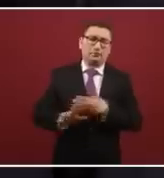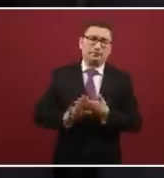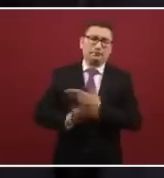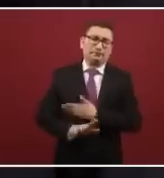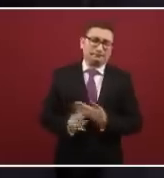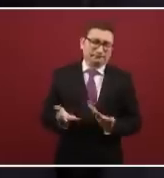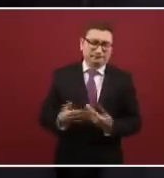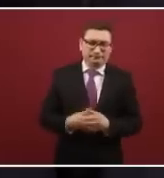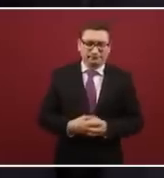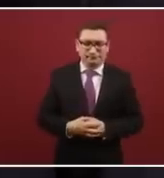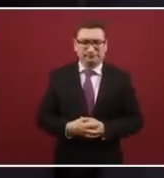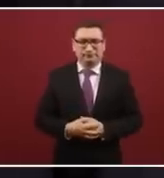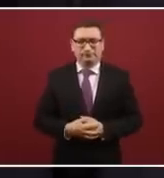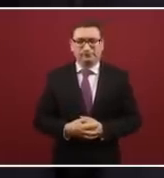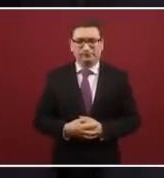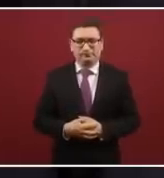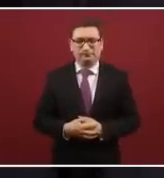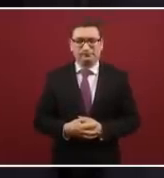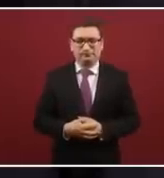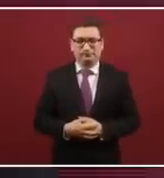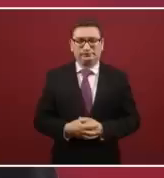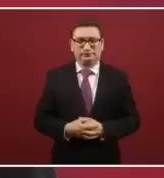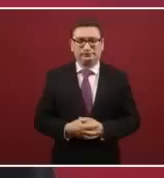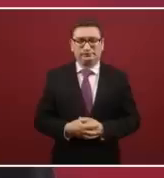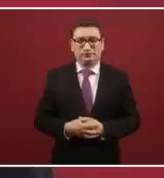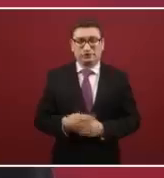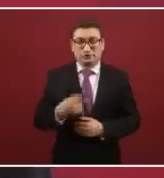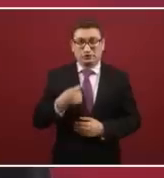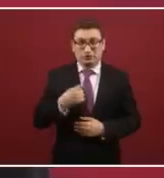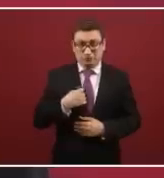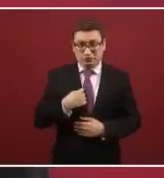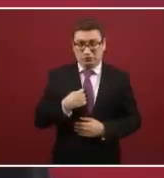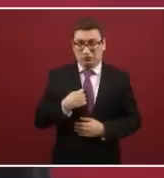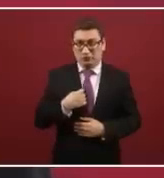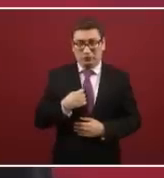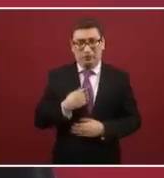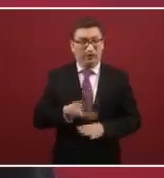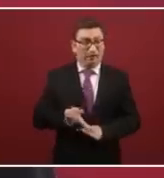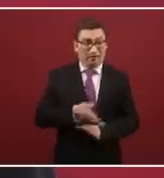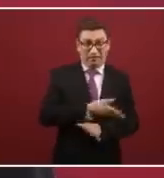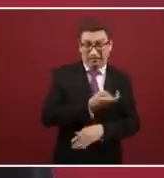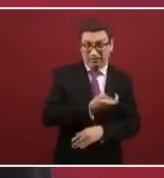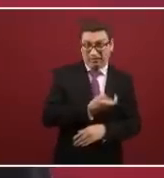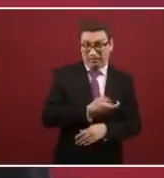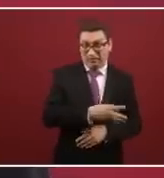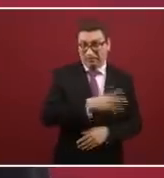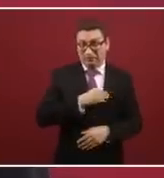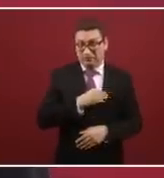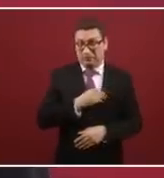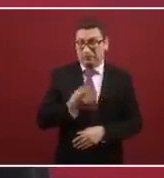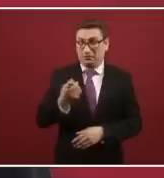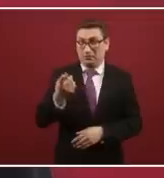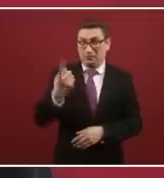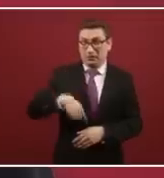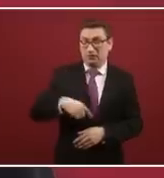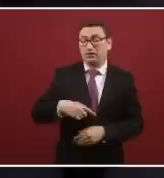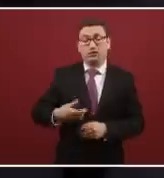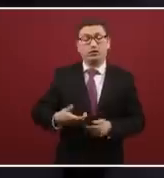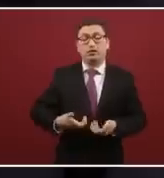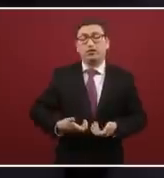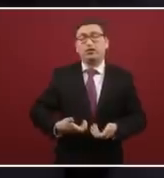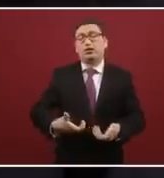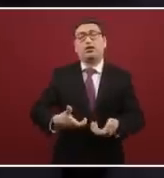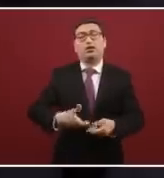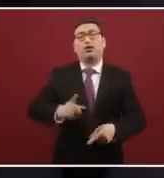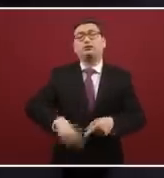No mando, como era antes, a que me limpien la calle,